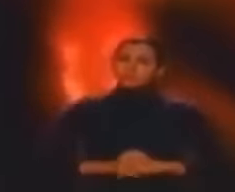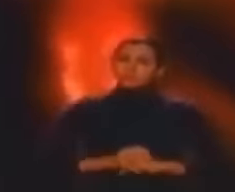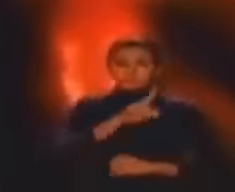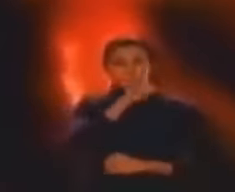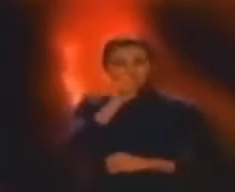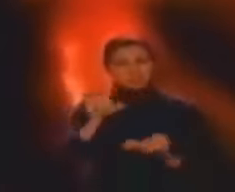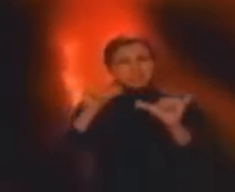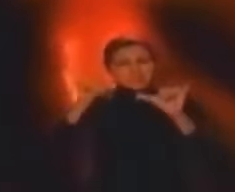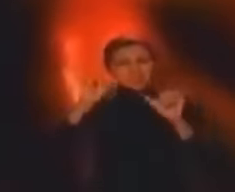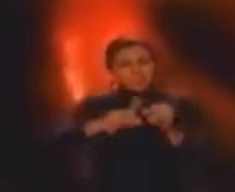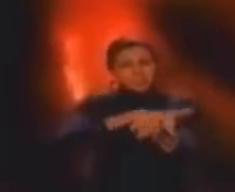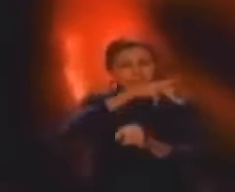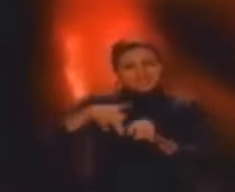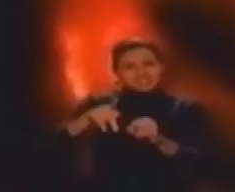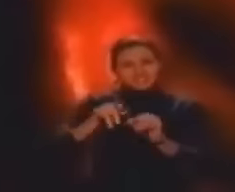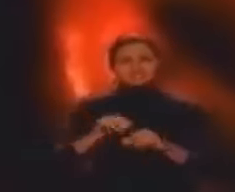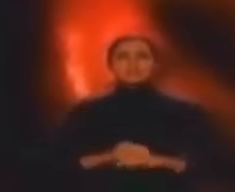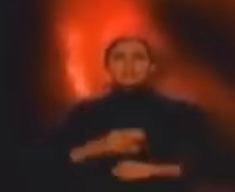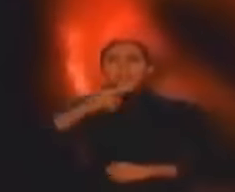la pregunta